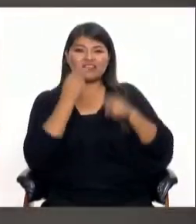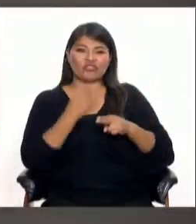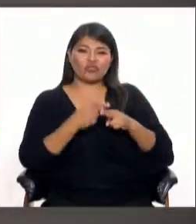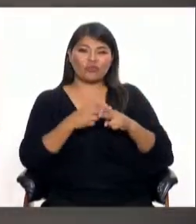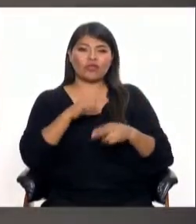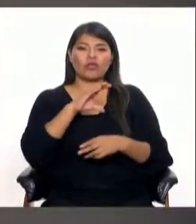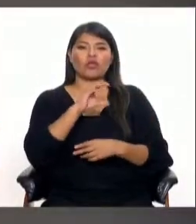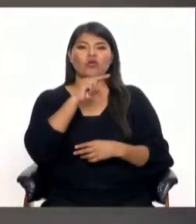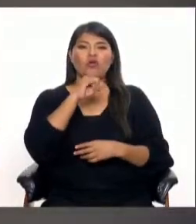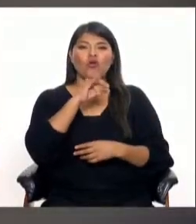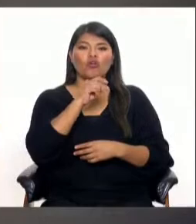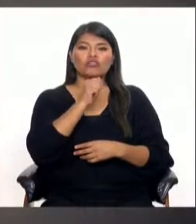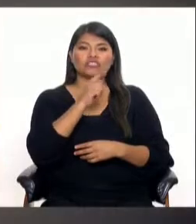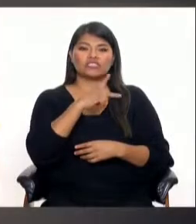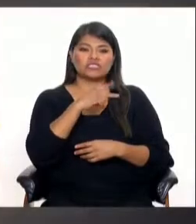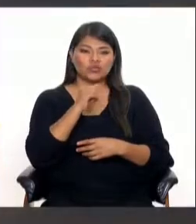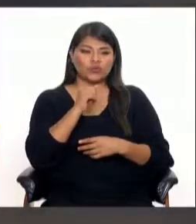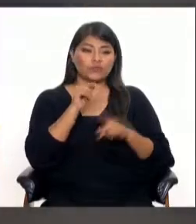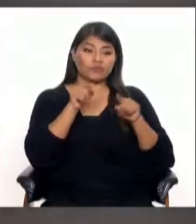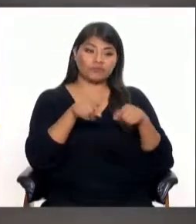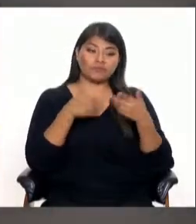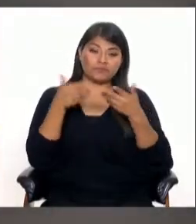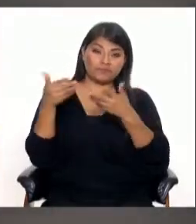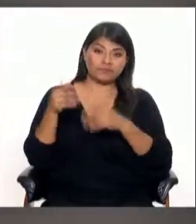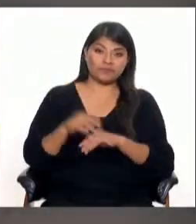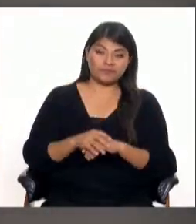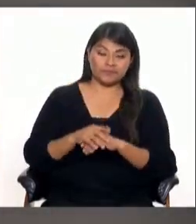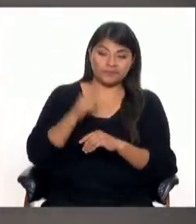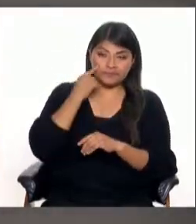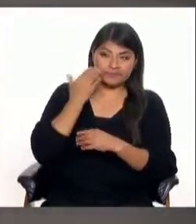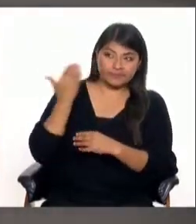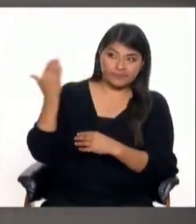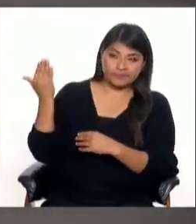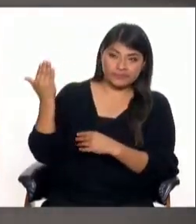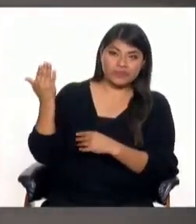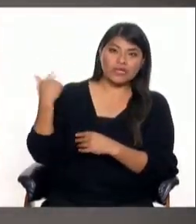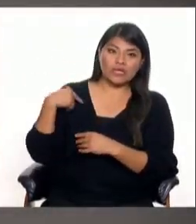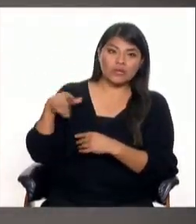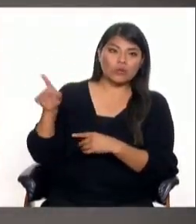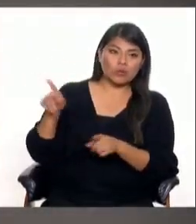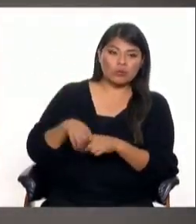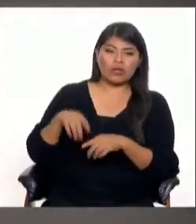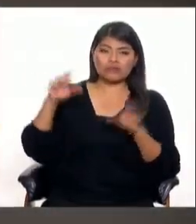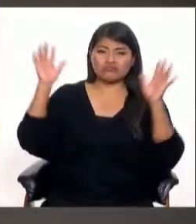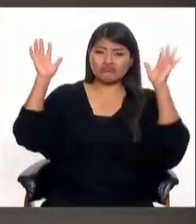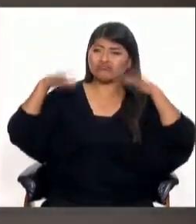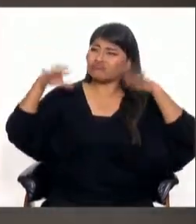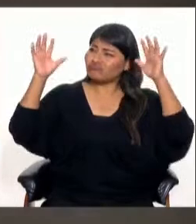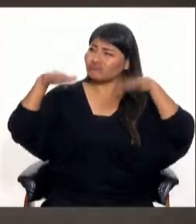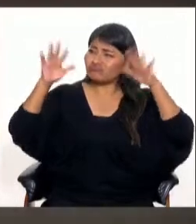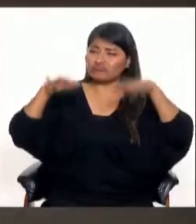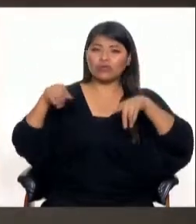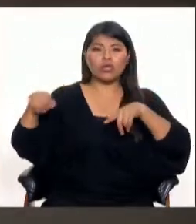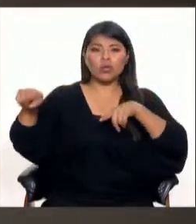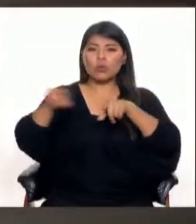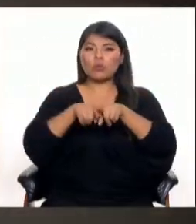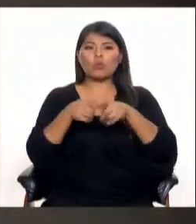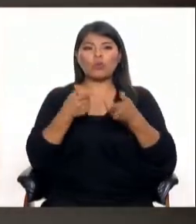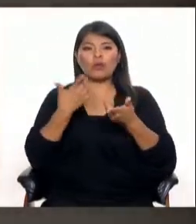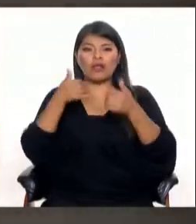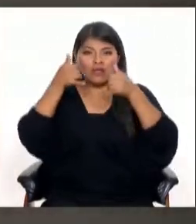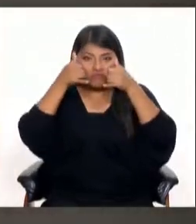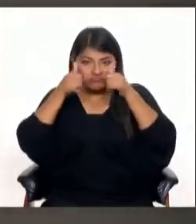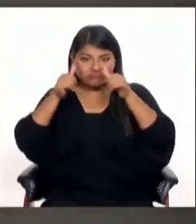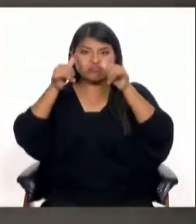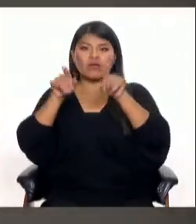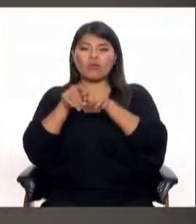al señor de Amancaes. Ahí tenemos las imágenes claramente. Pese a la incesante lluvia que caía, los improvisados toreros, de alguna